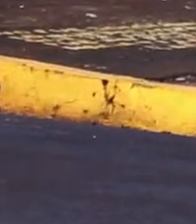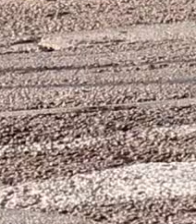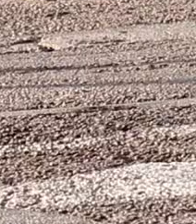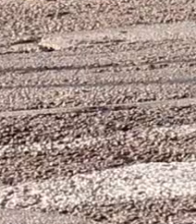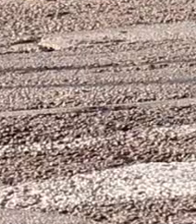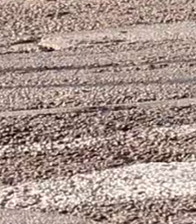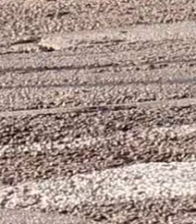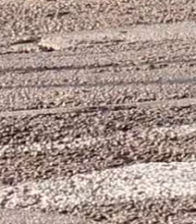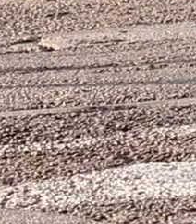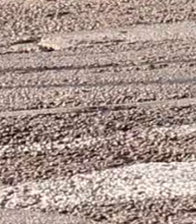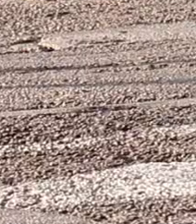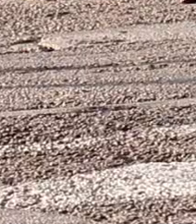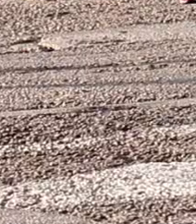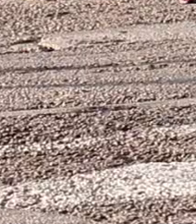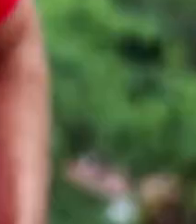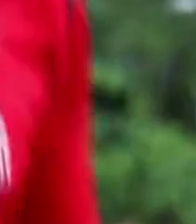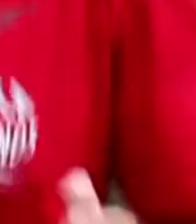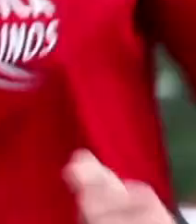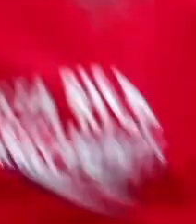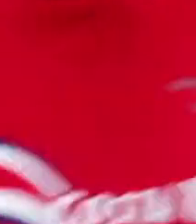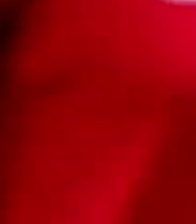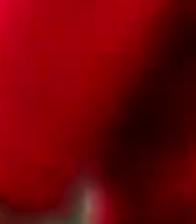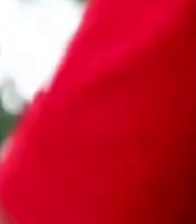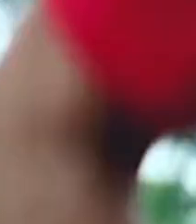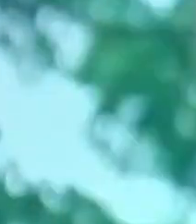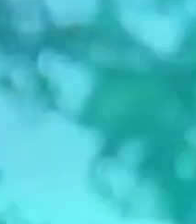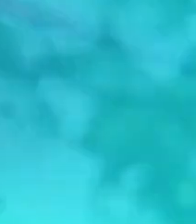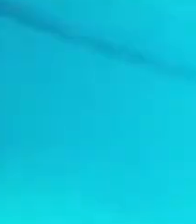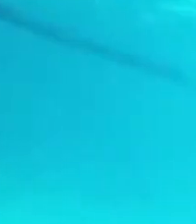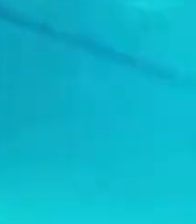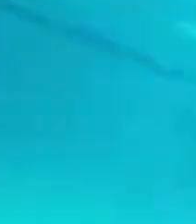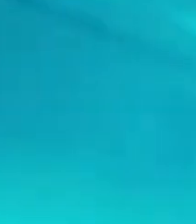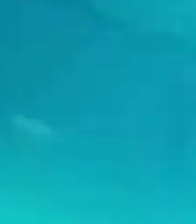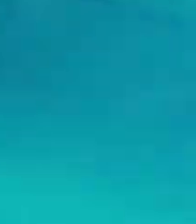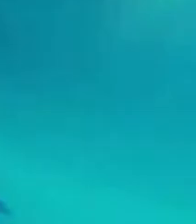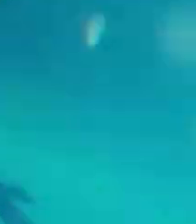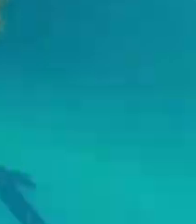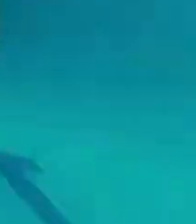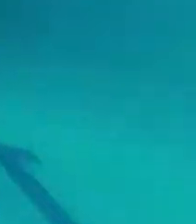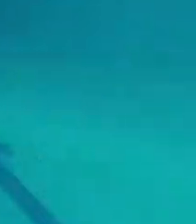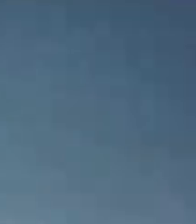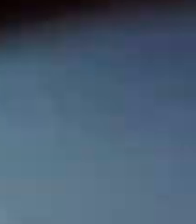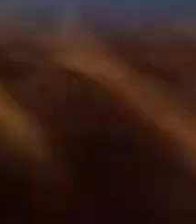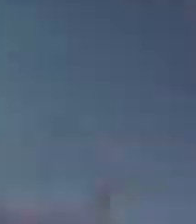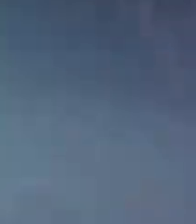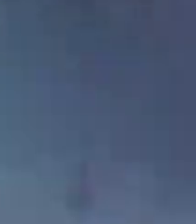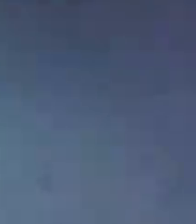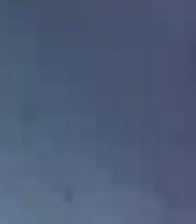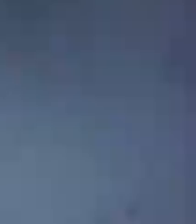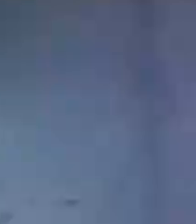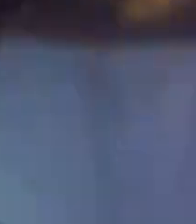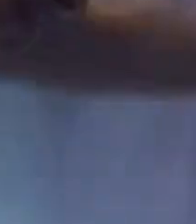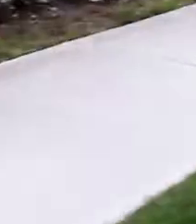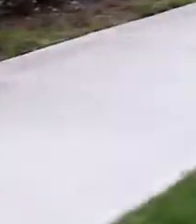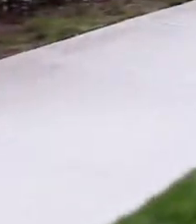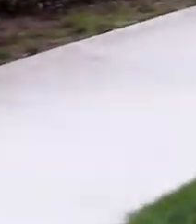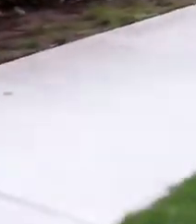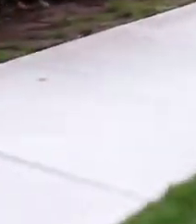pasión. Importa el corazón en cada paso. Importa sentirse bien y creer en uno